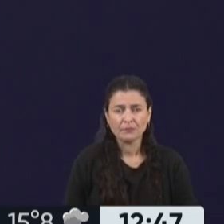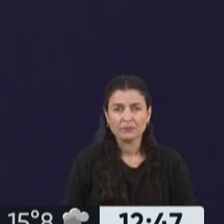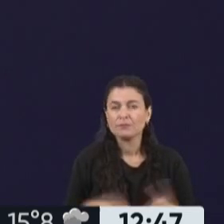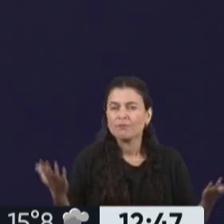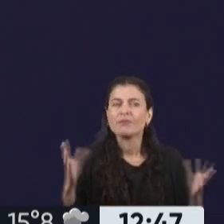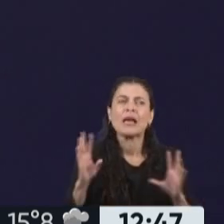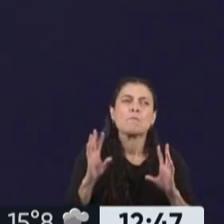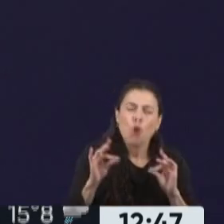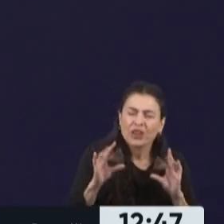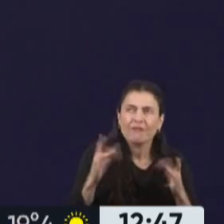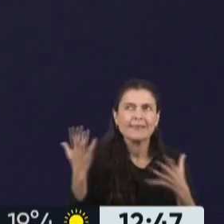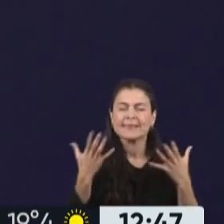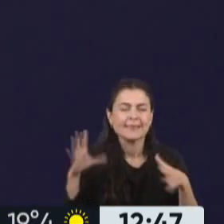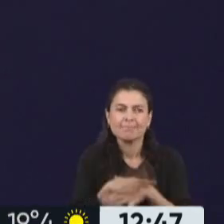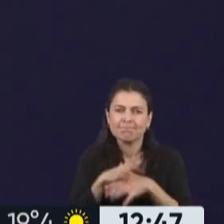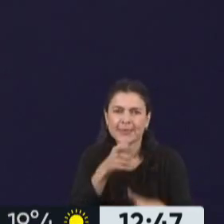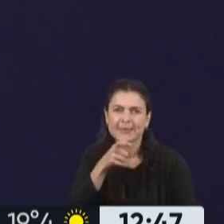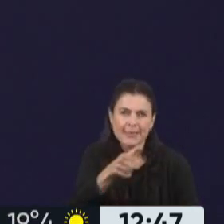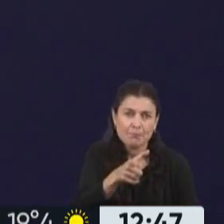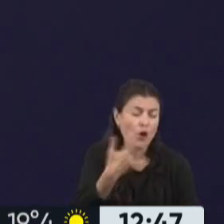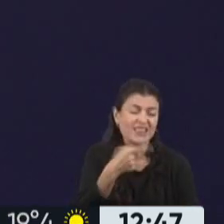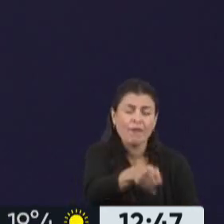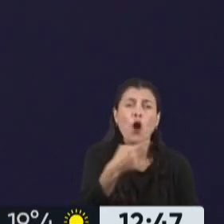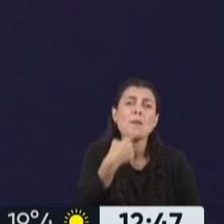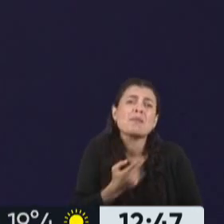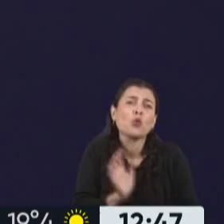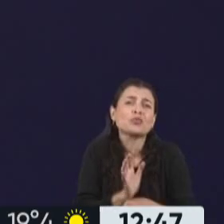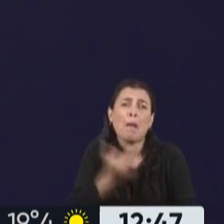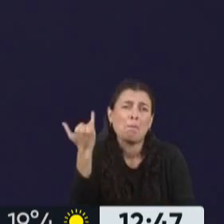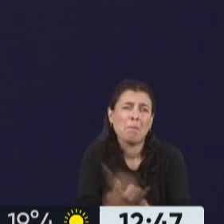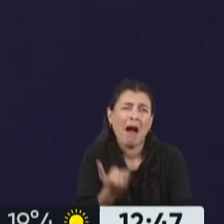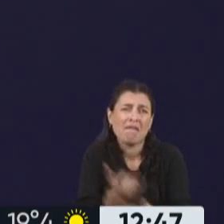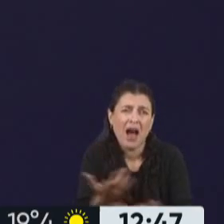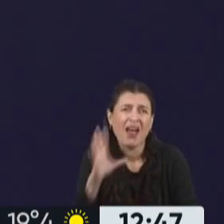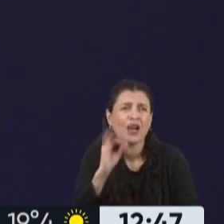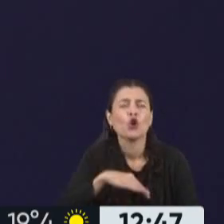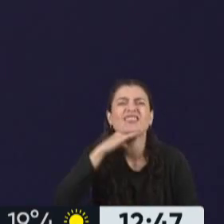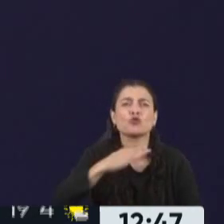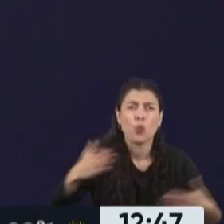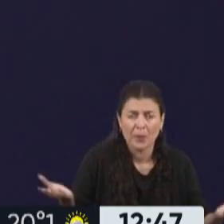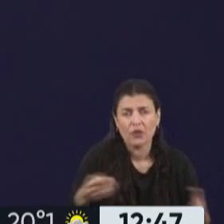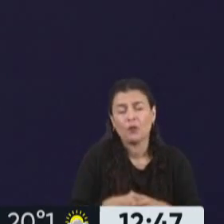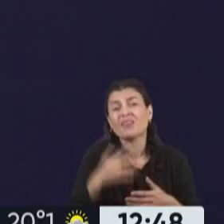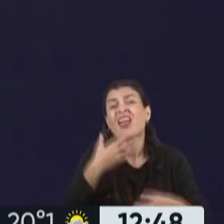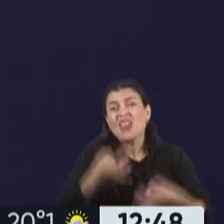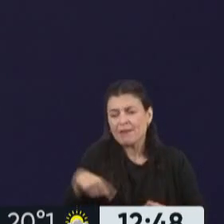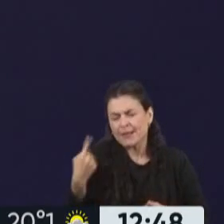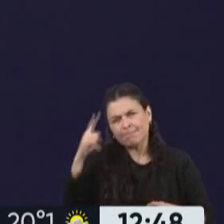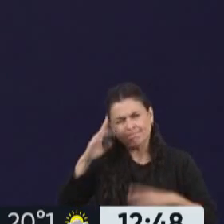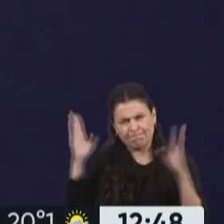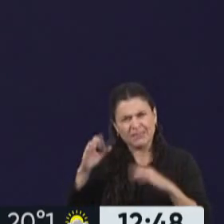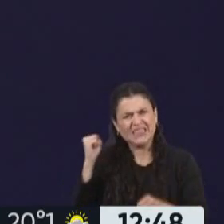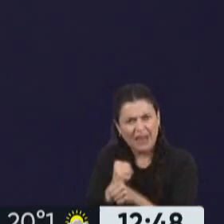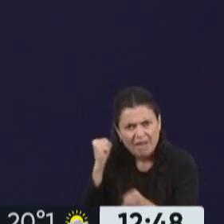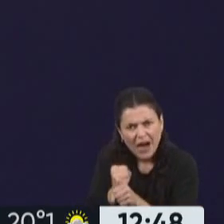es difícil contestar una estupidez, pero efectivamente estamos trabajando en que los recursos del gobierno nacional